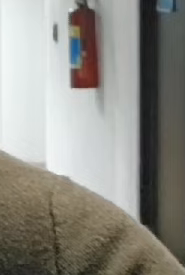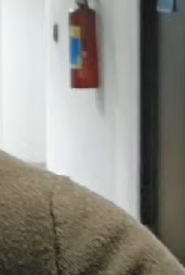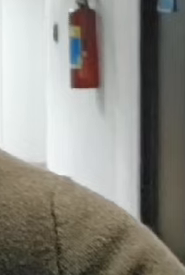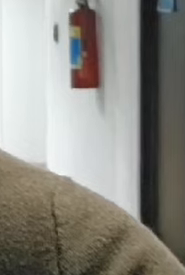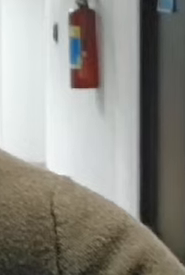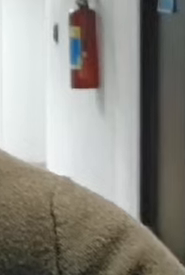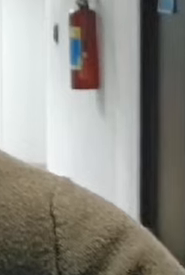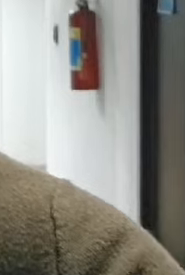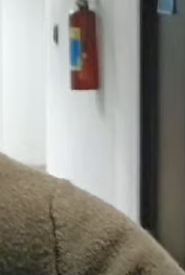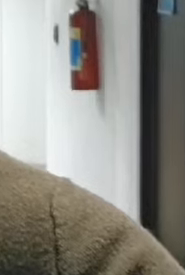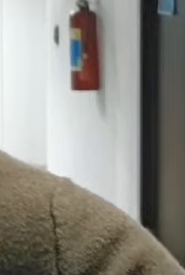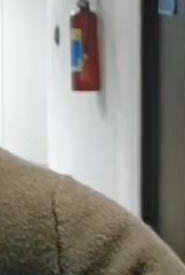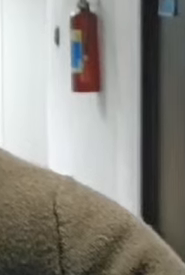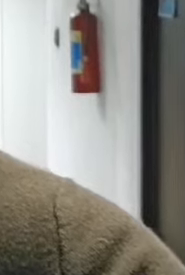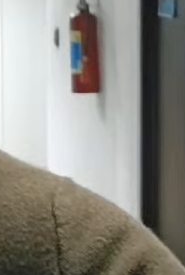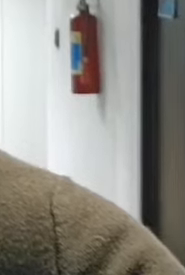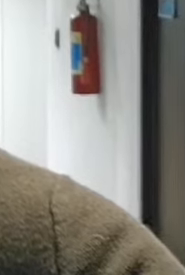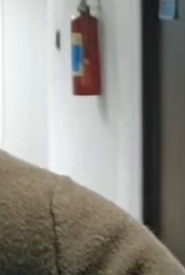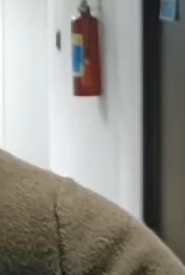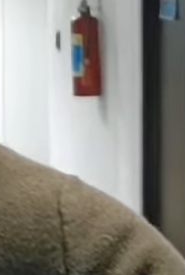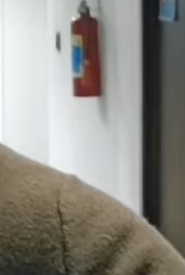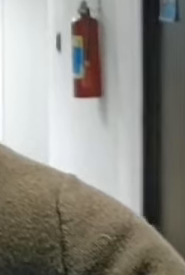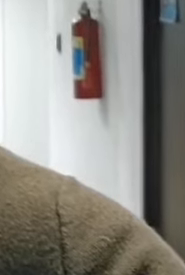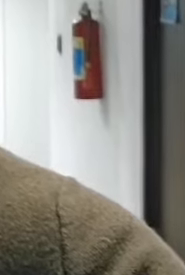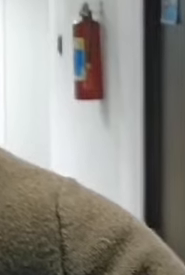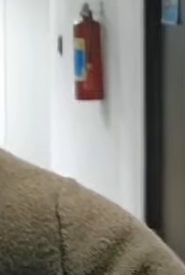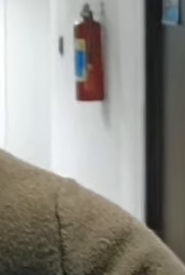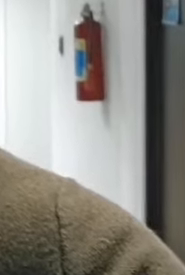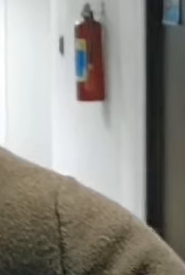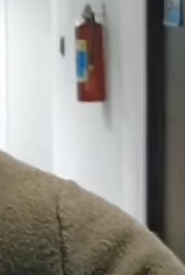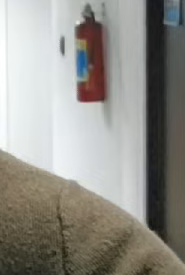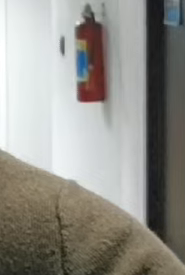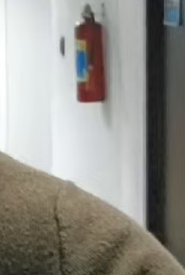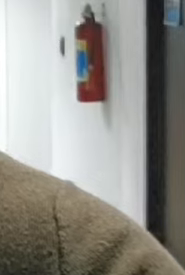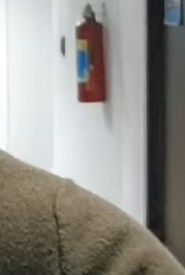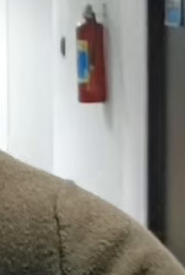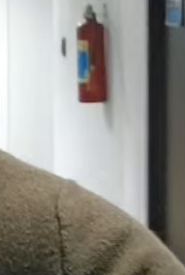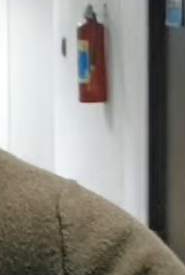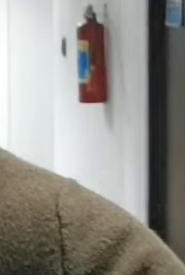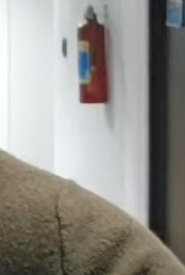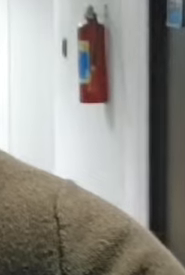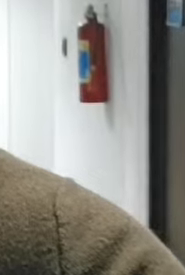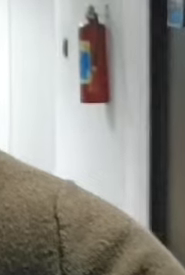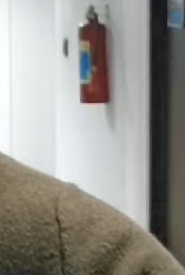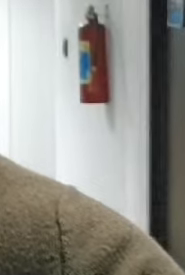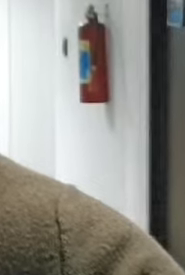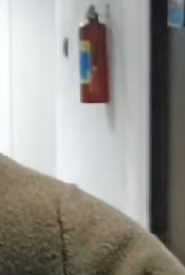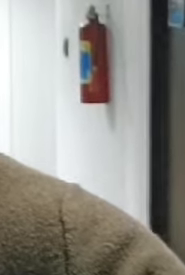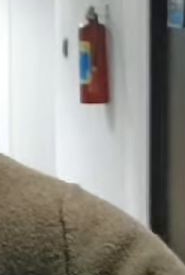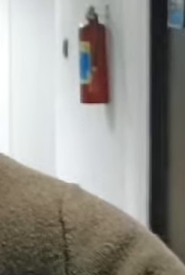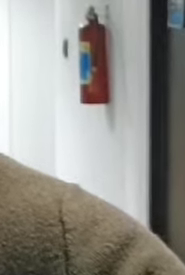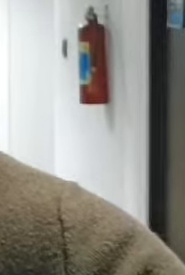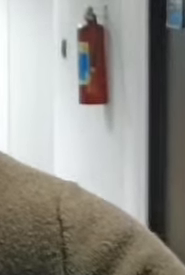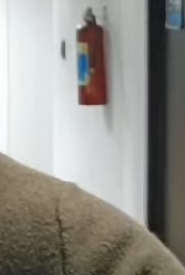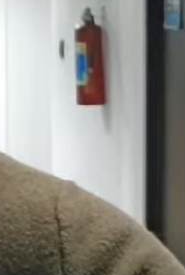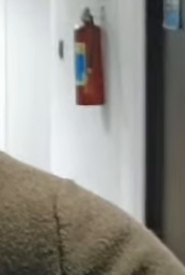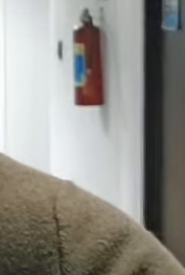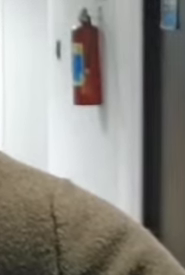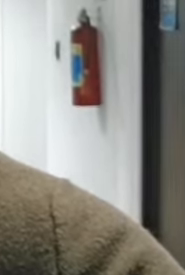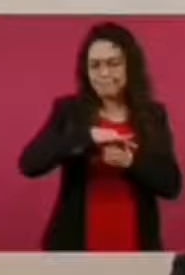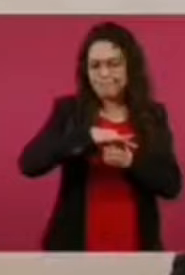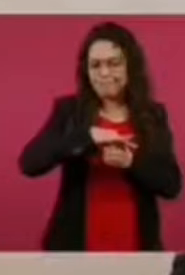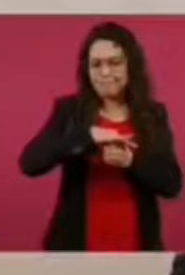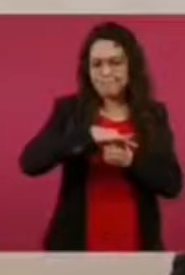no invierten en el desarrollo de Sudamérica y Centroamérica para frenar este flujo migratorio. Así que dice el presidente, no somos